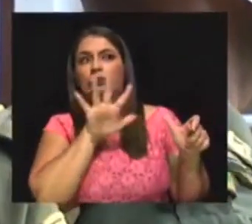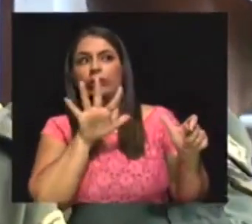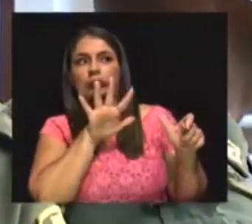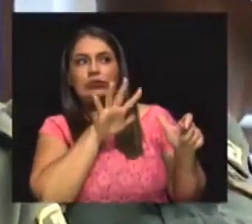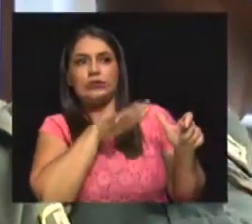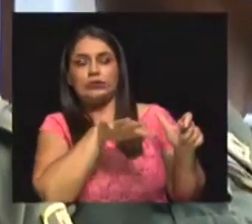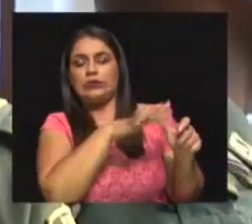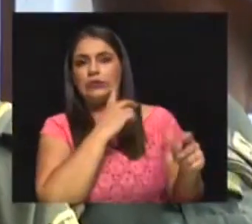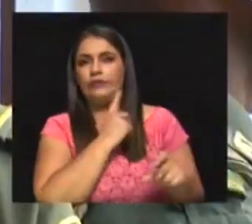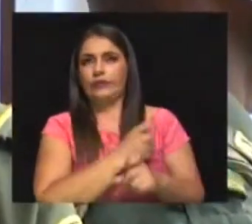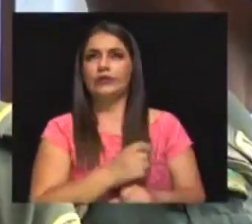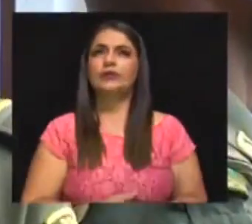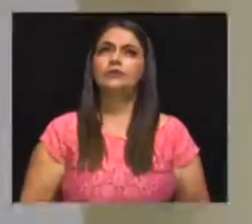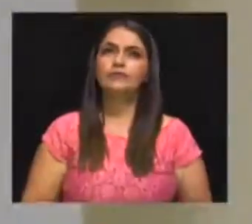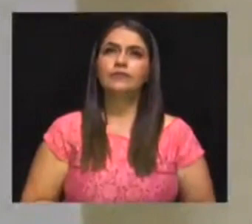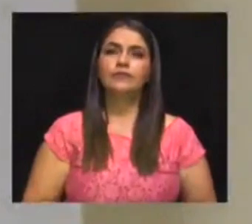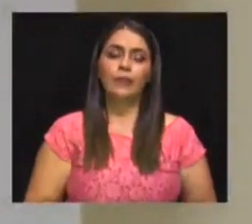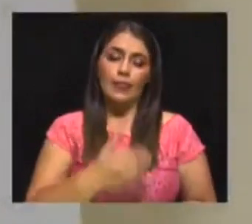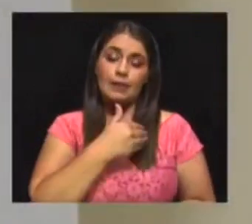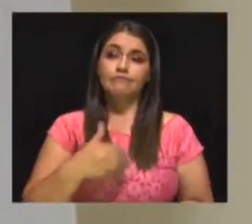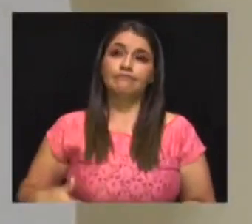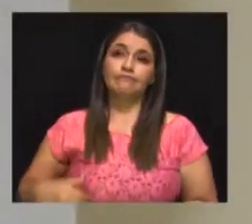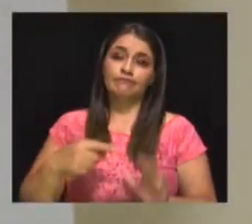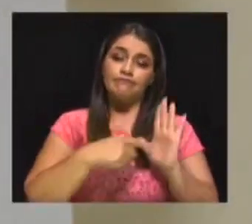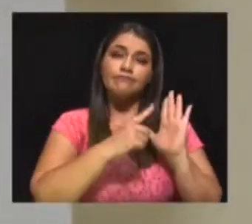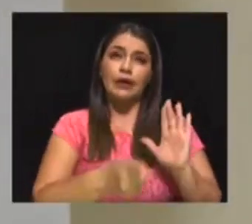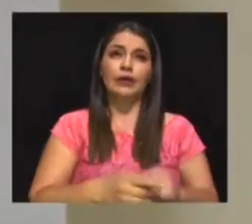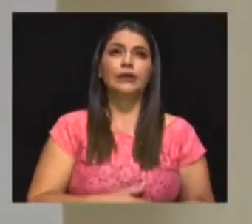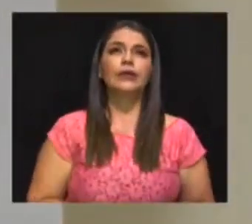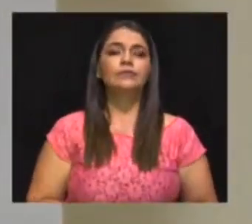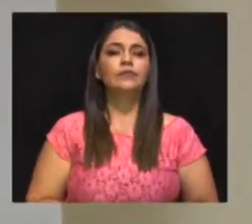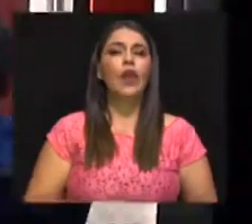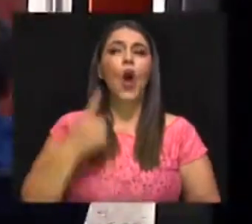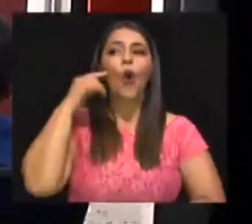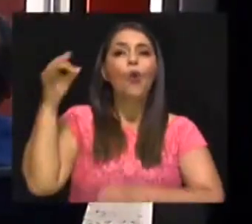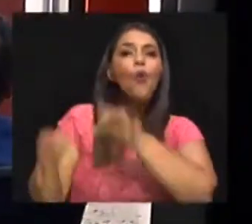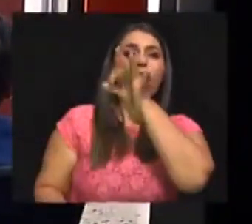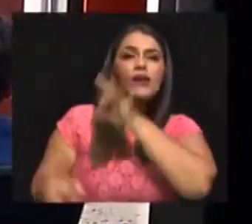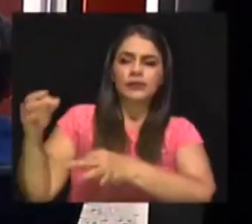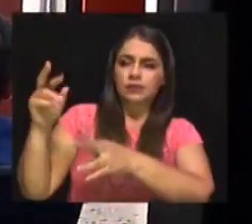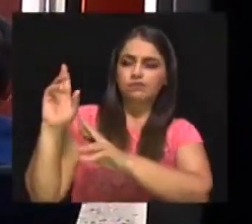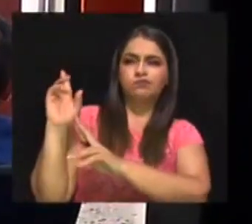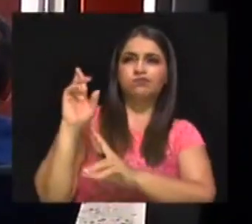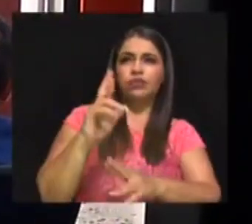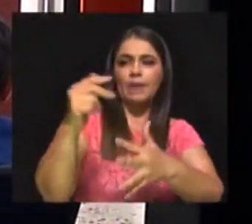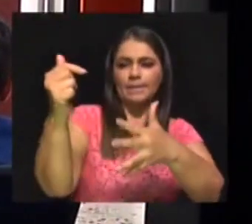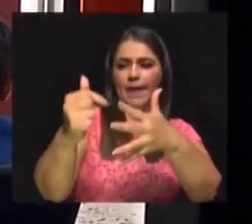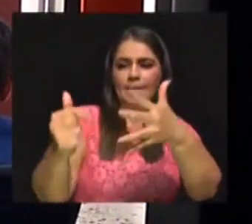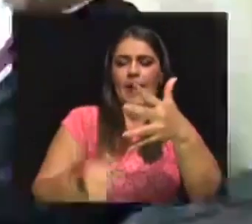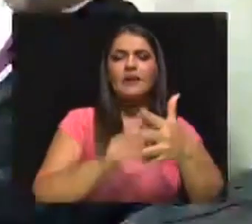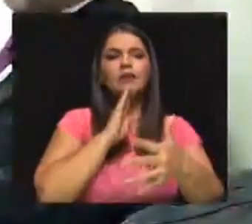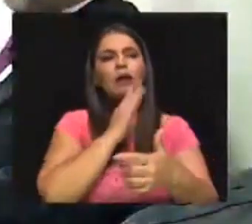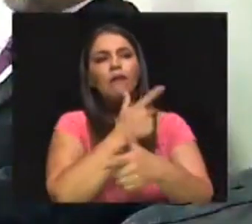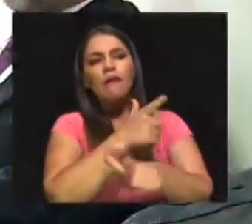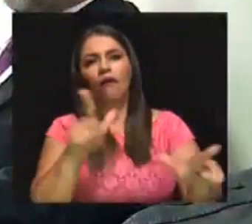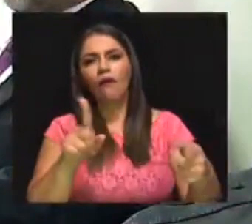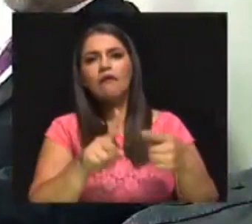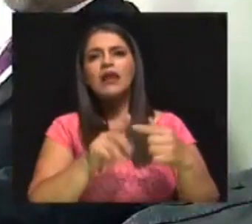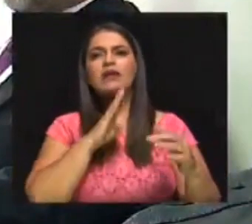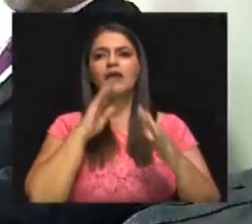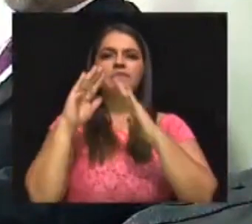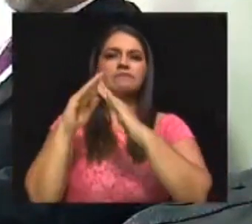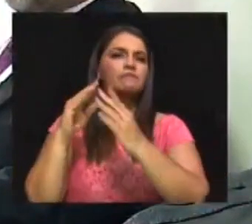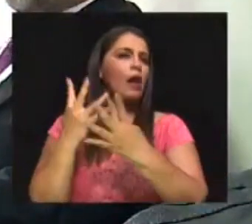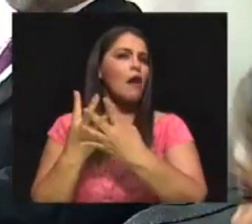un acto noble de nuestro gobierno. Los jueces de ejecución de penas tendrán la última palabra sobre quiénes serán los detenidos que gocen de